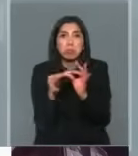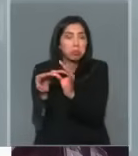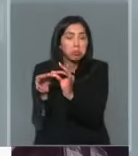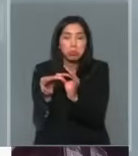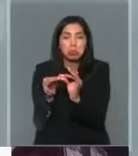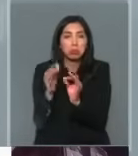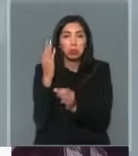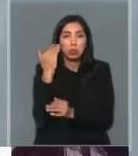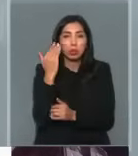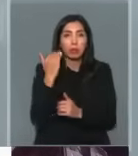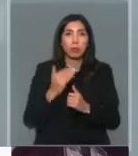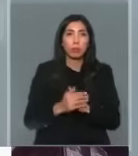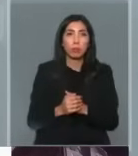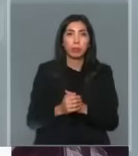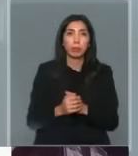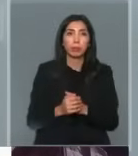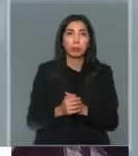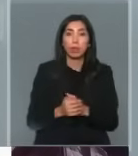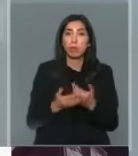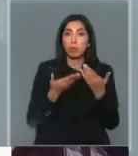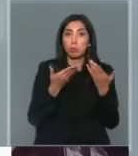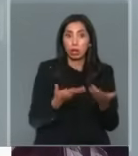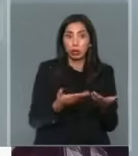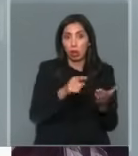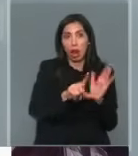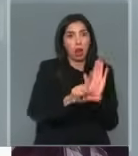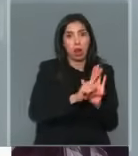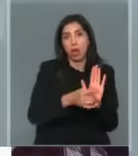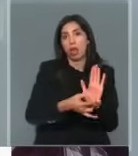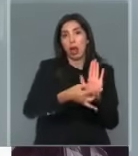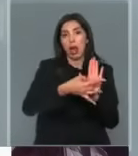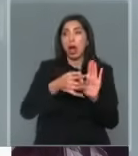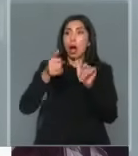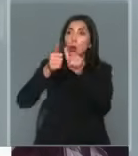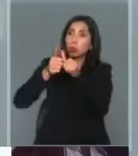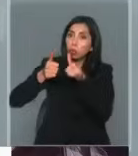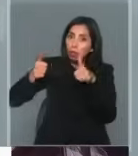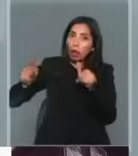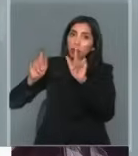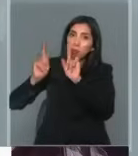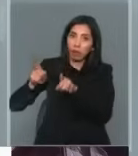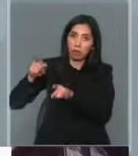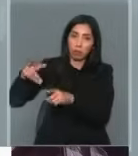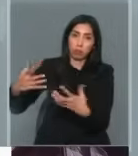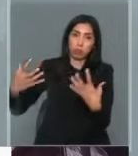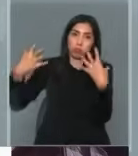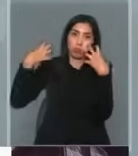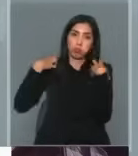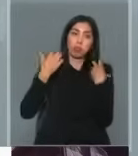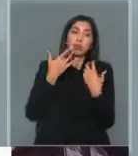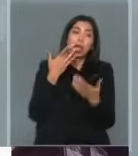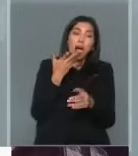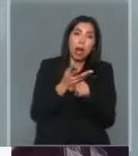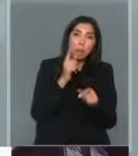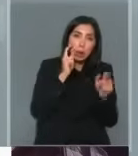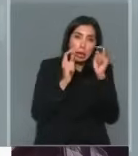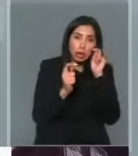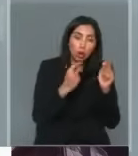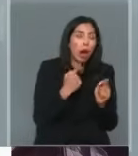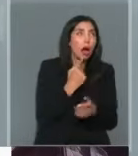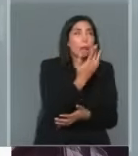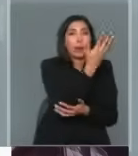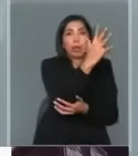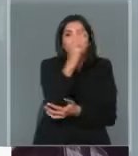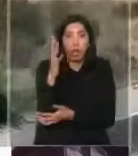microbasural ilegal. Por lo tanto, eso es algo que debe determinar la autoridad, atendido que existe un riesgo sanitario y medioambiental